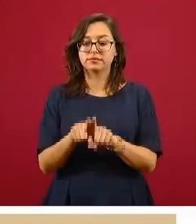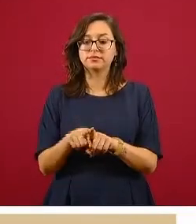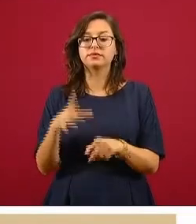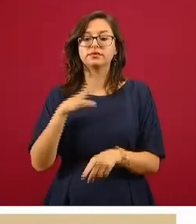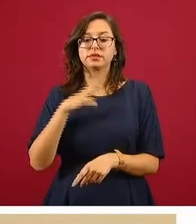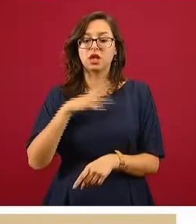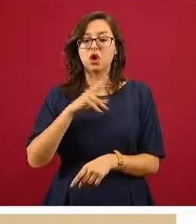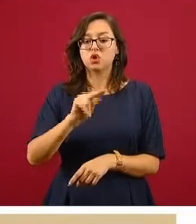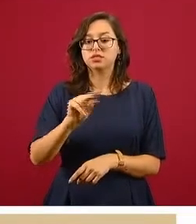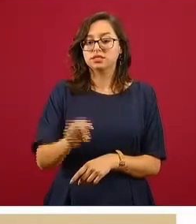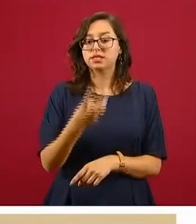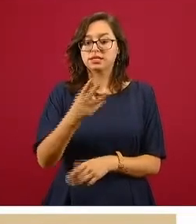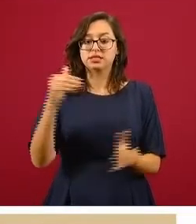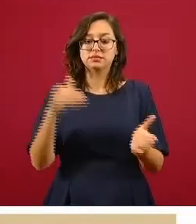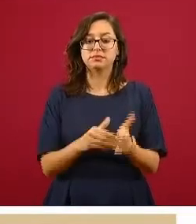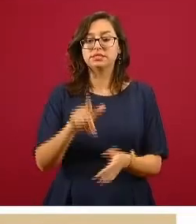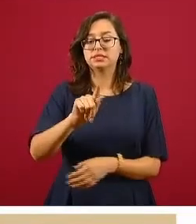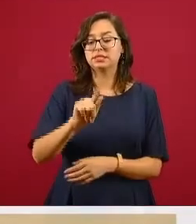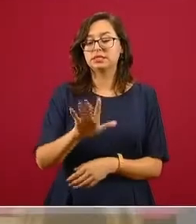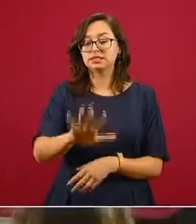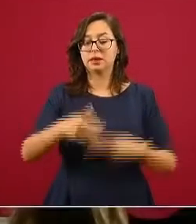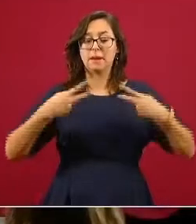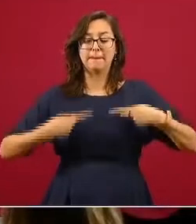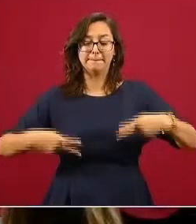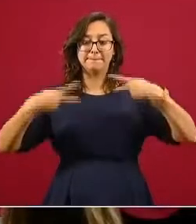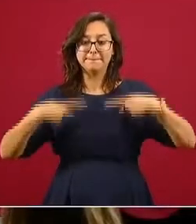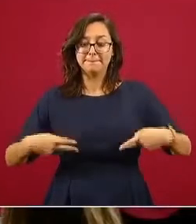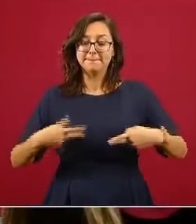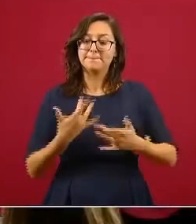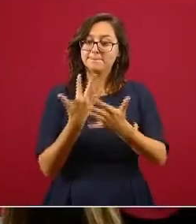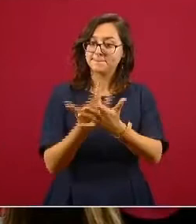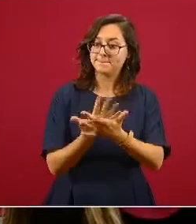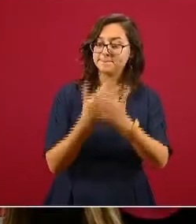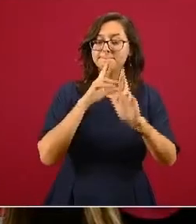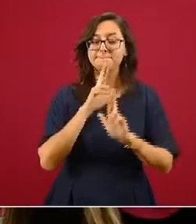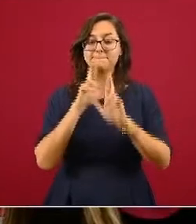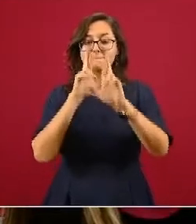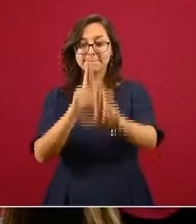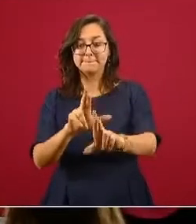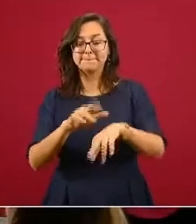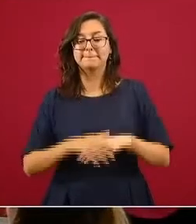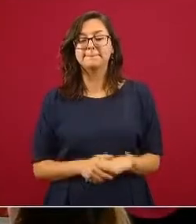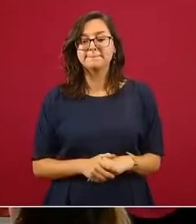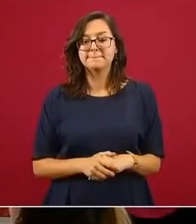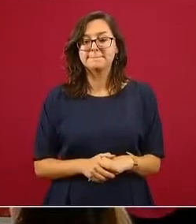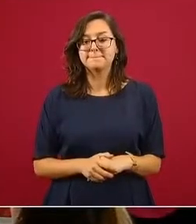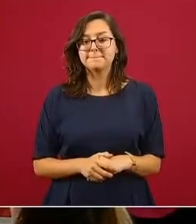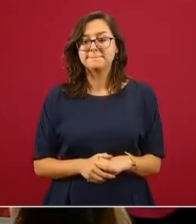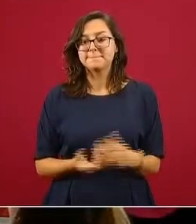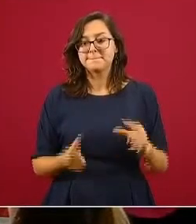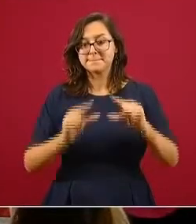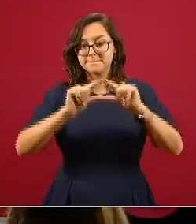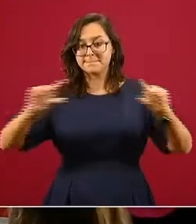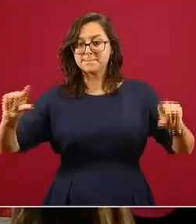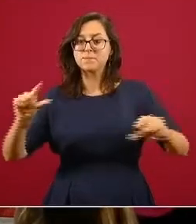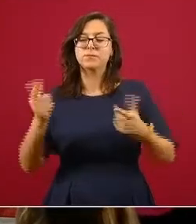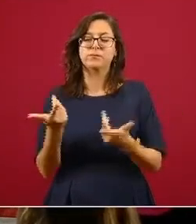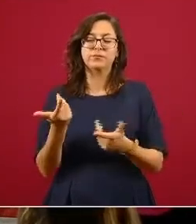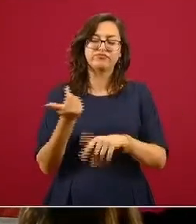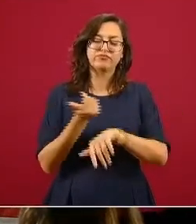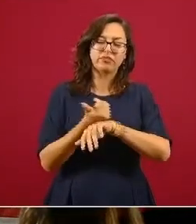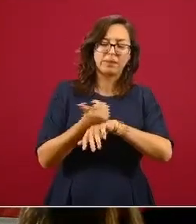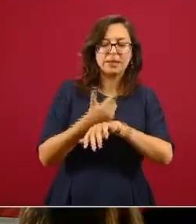aún 83.075 personas que están esperando un resultado, las vemos en las gráficas del color